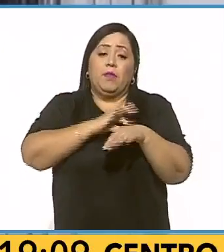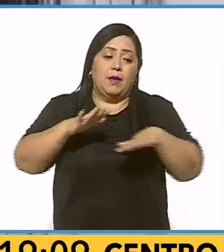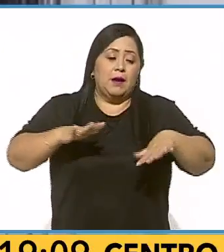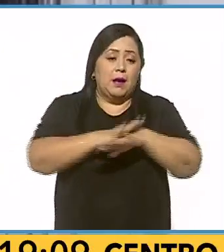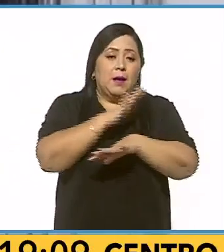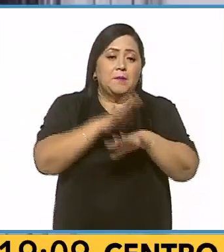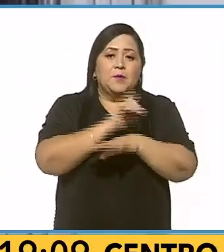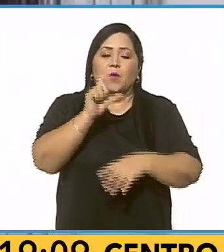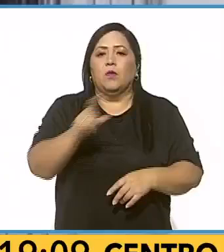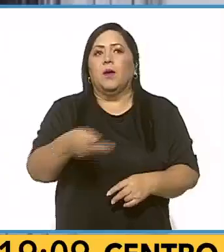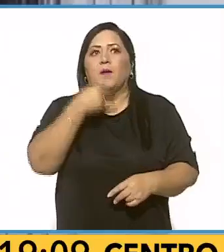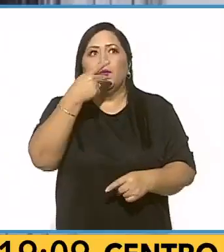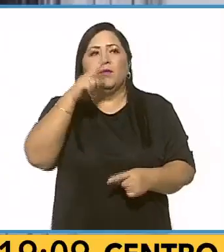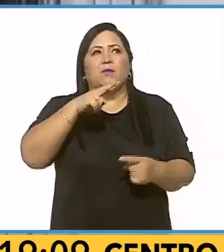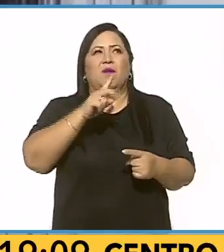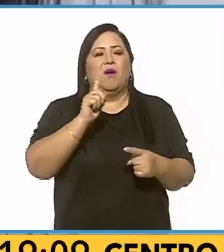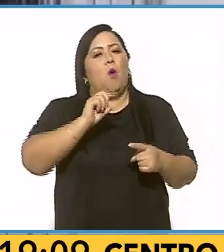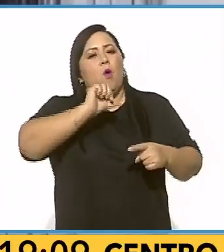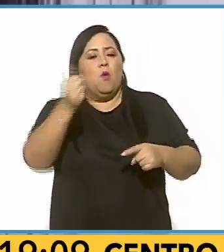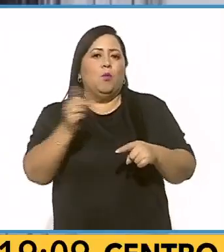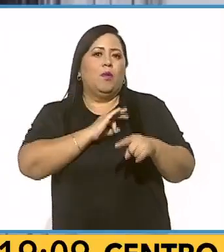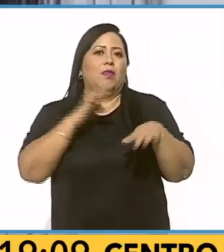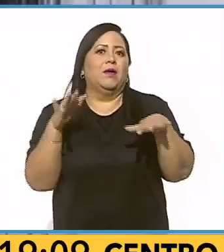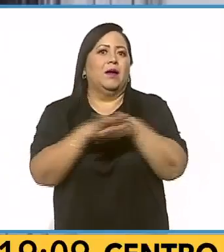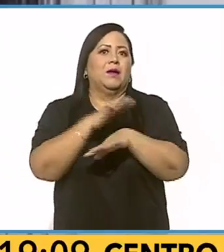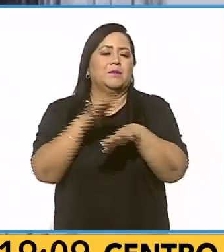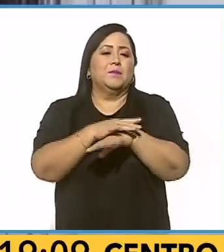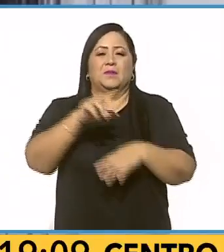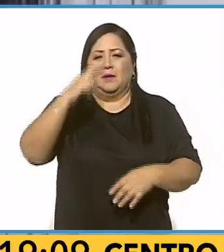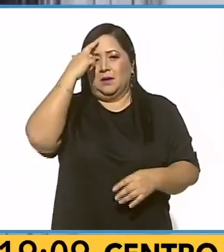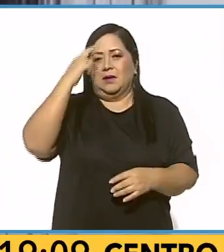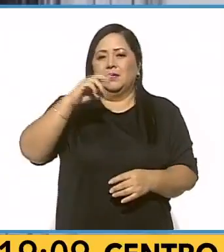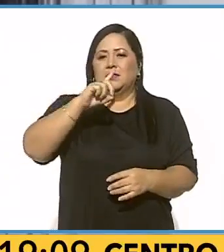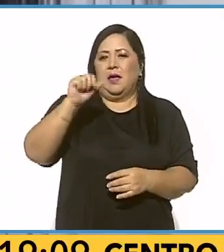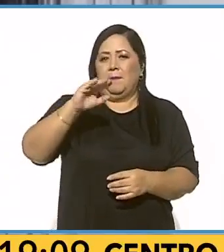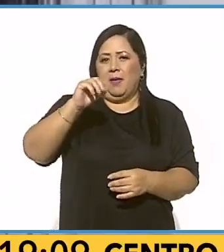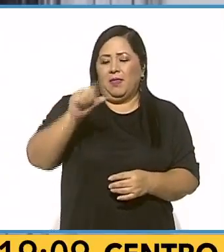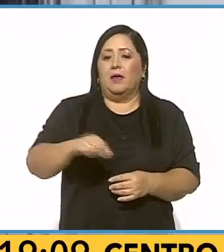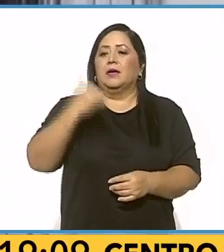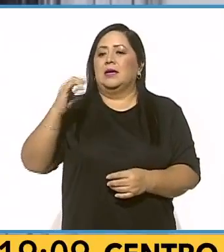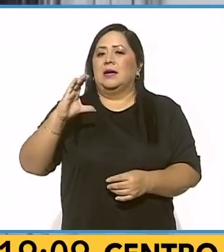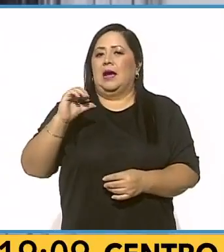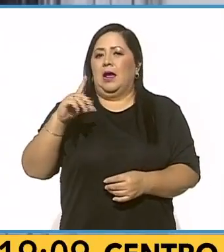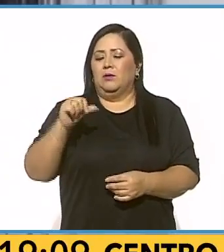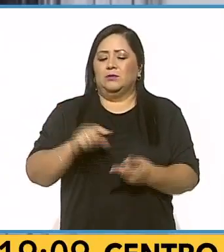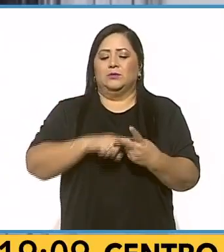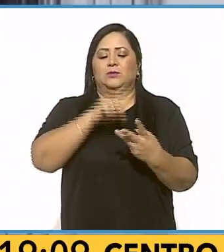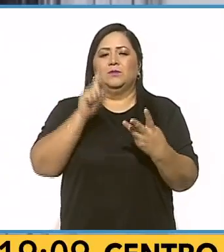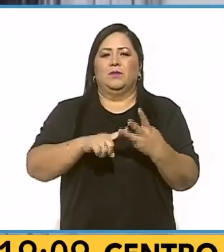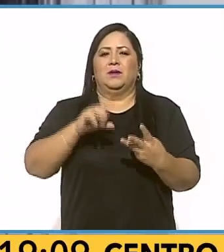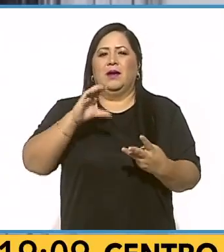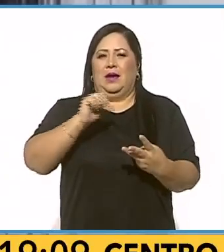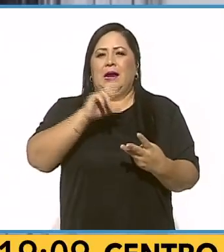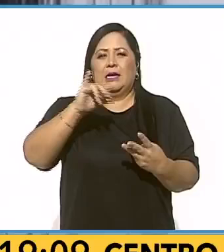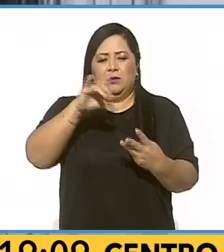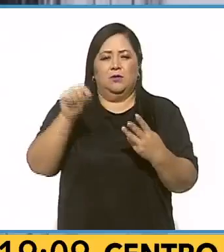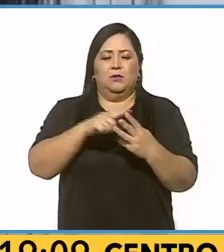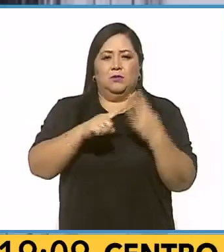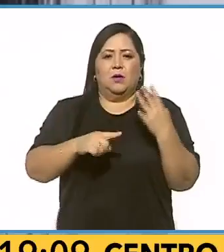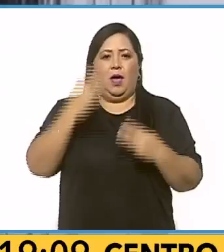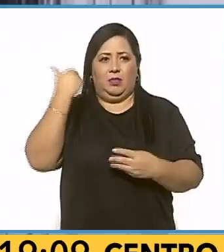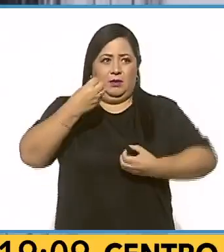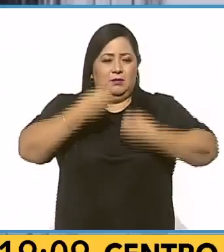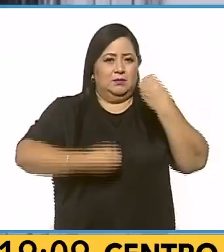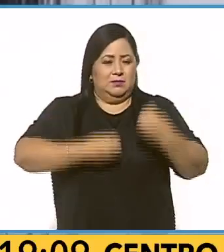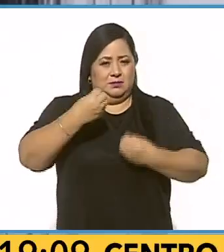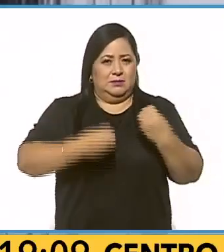modificación de sus declaraciones, porque recordemos que de inicio, cuando el Mayo Zambada y cuando Caro Quintero y Carrillo Fuentes